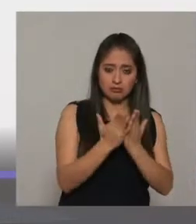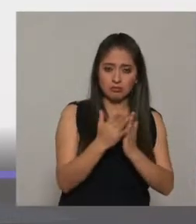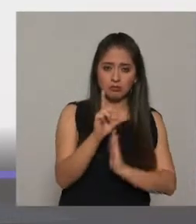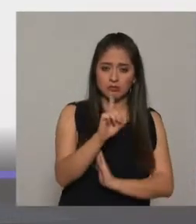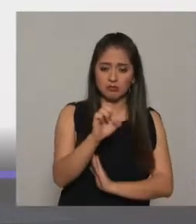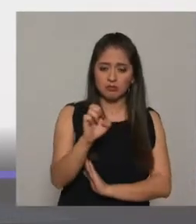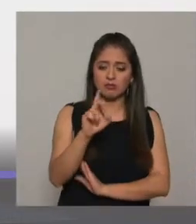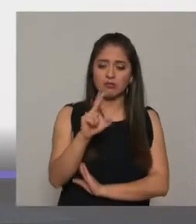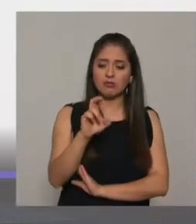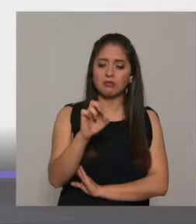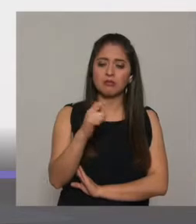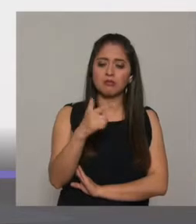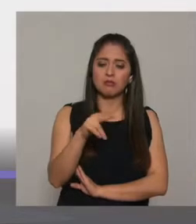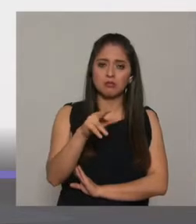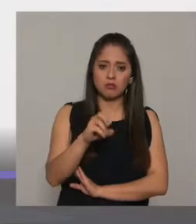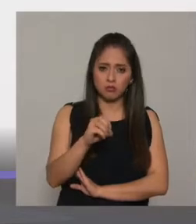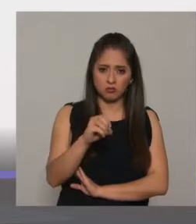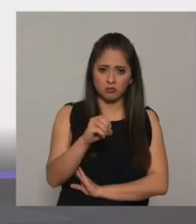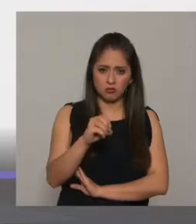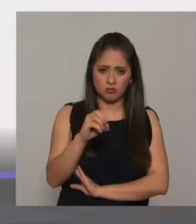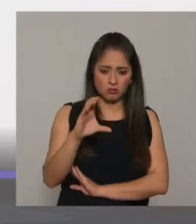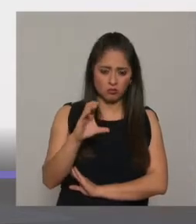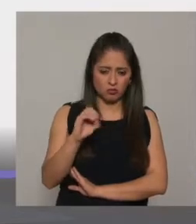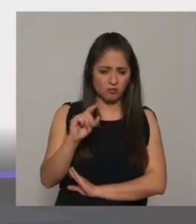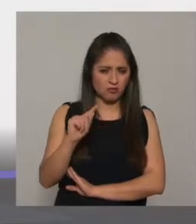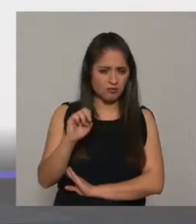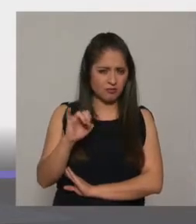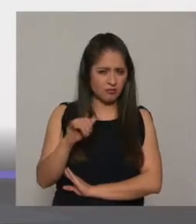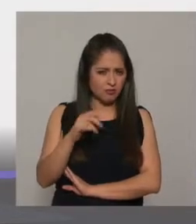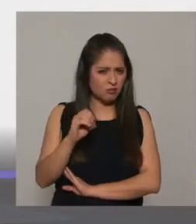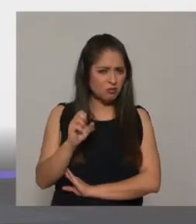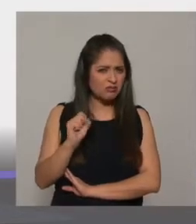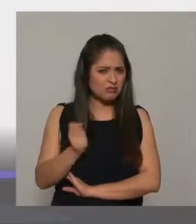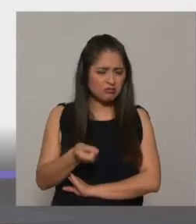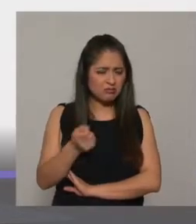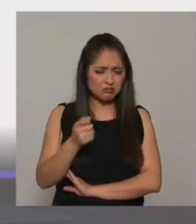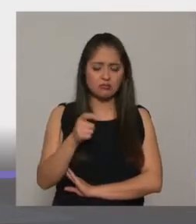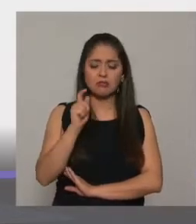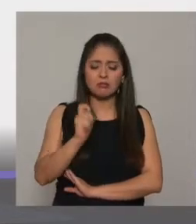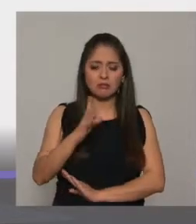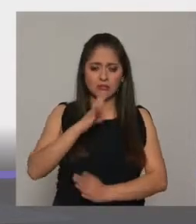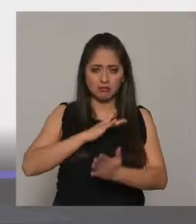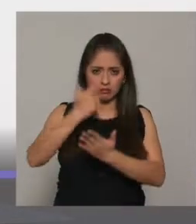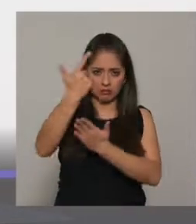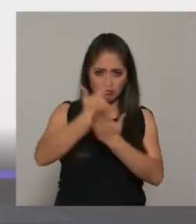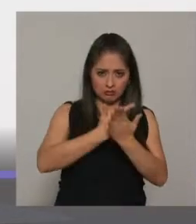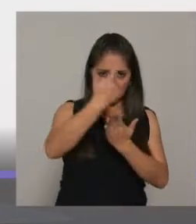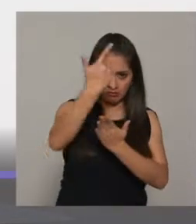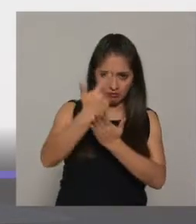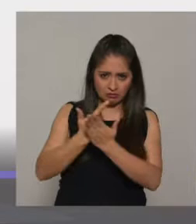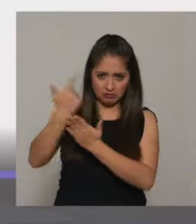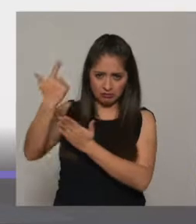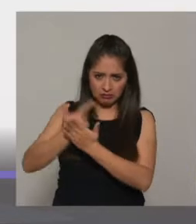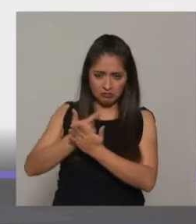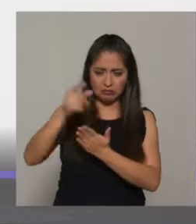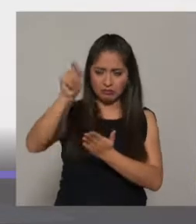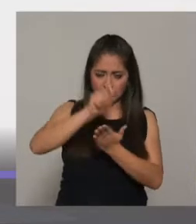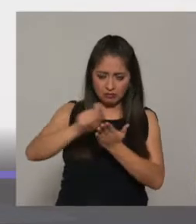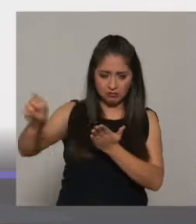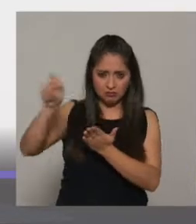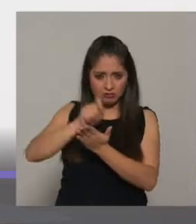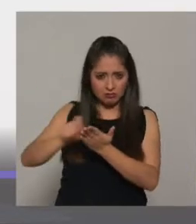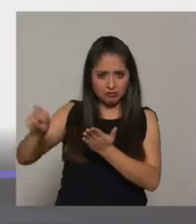libro de registro de cotejos? Es aquel libro que se va formando con los registros que vamos haciendo los